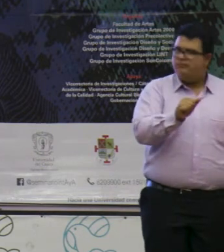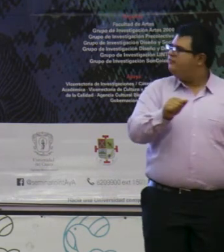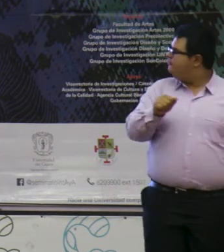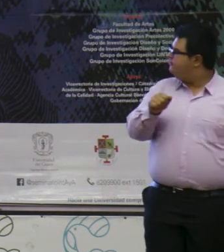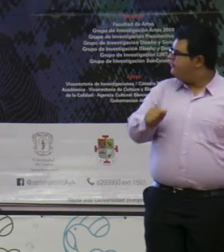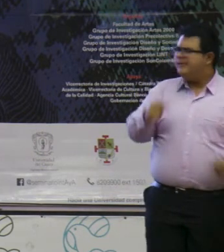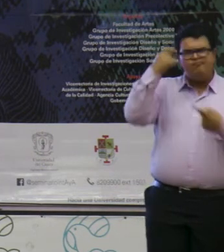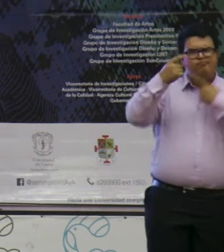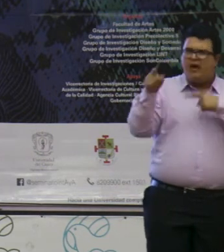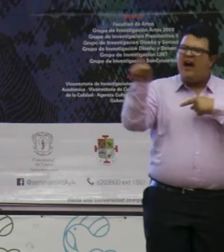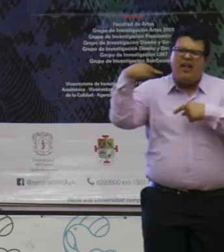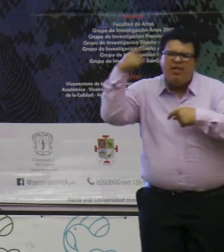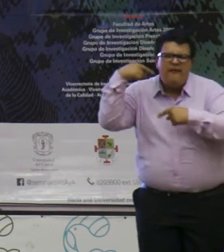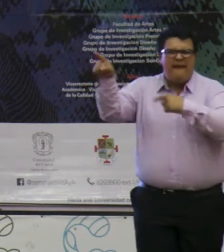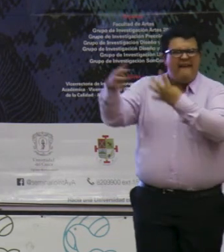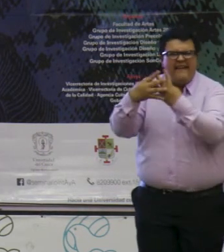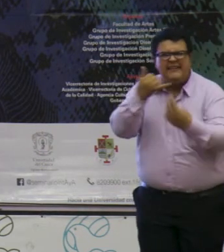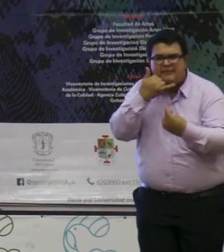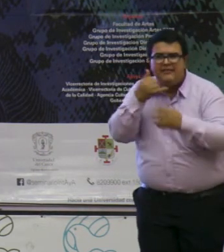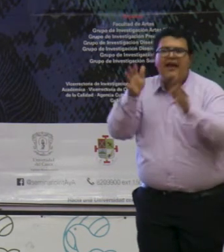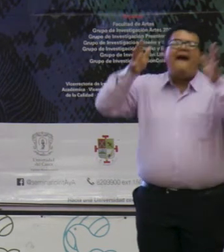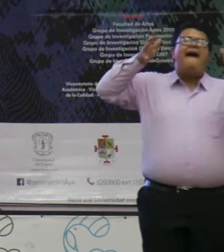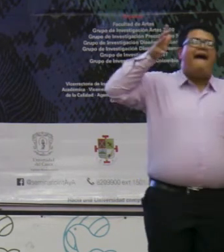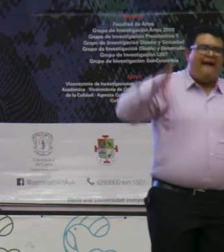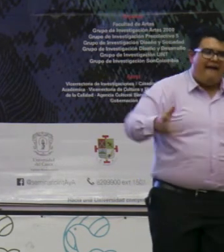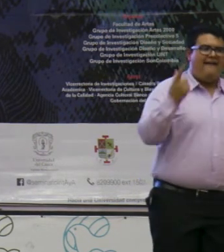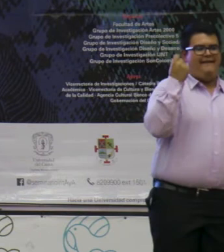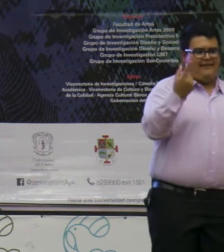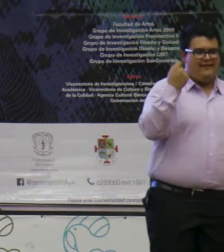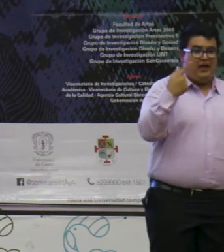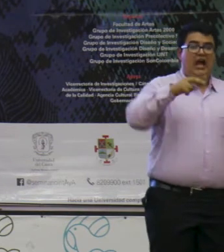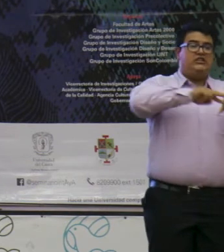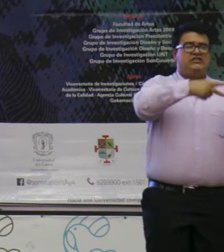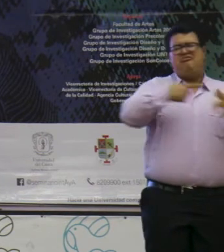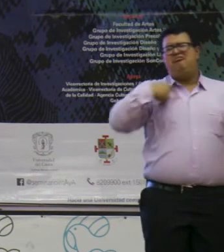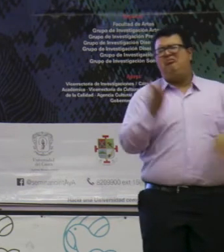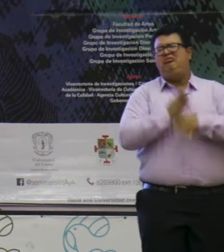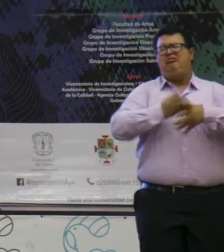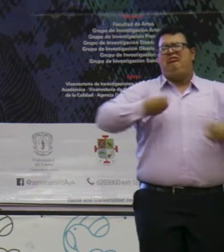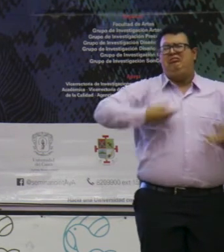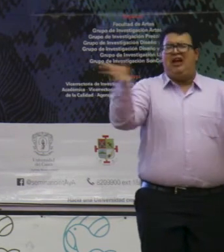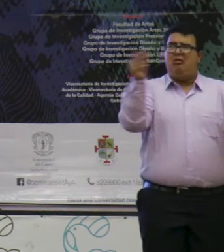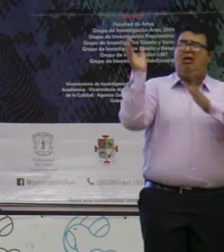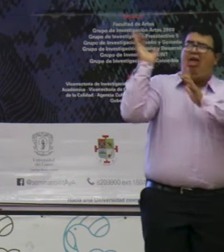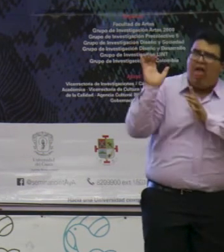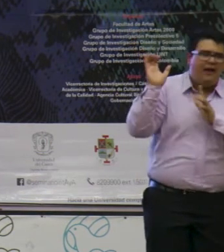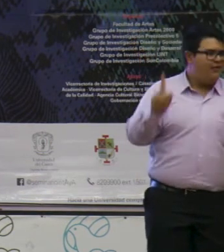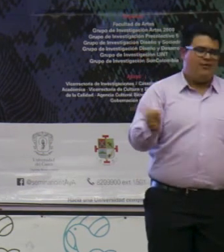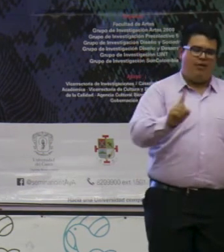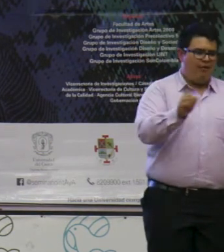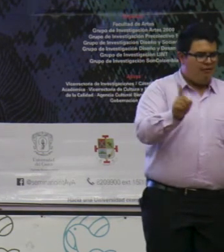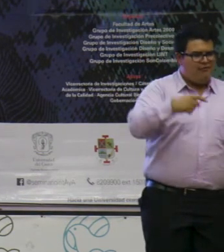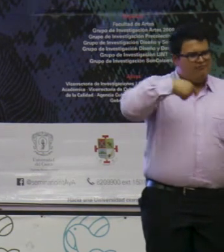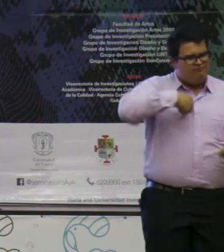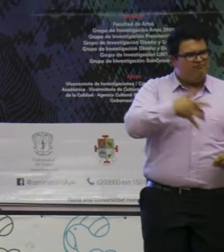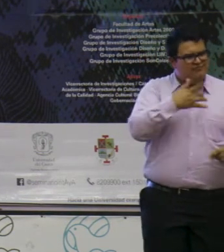para entender un poco lo de acá. ¿Listo? No para decirle al resto del mundo, súmense a mis problemas. No, para alivianar los problemas que